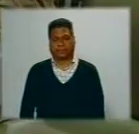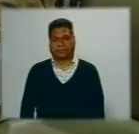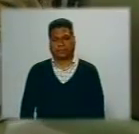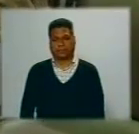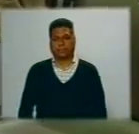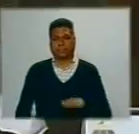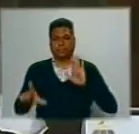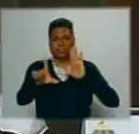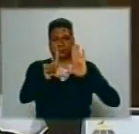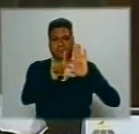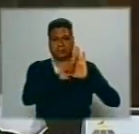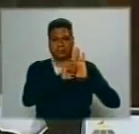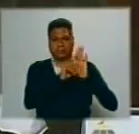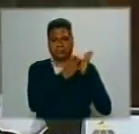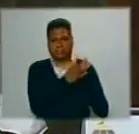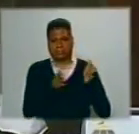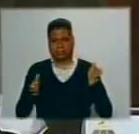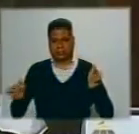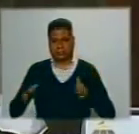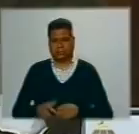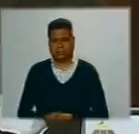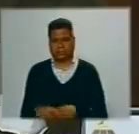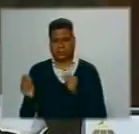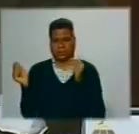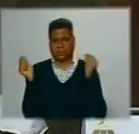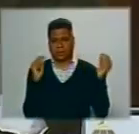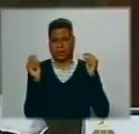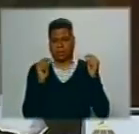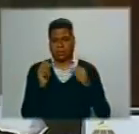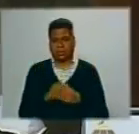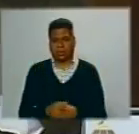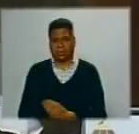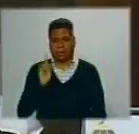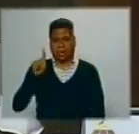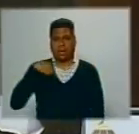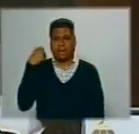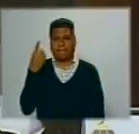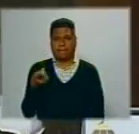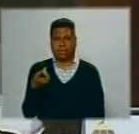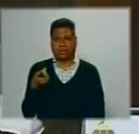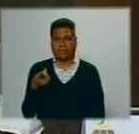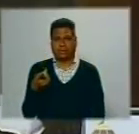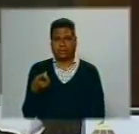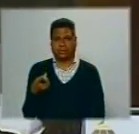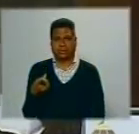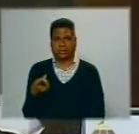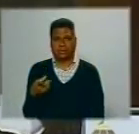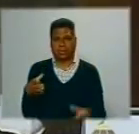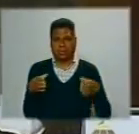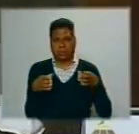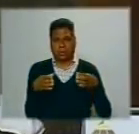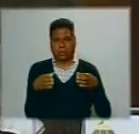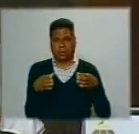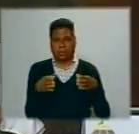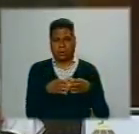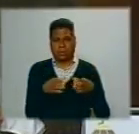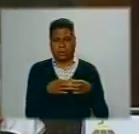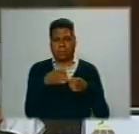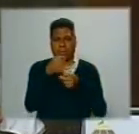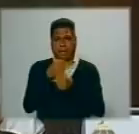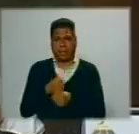la vamos a continuar discutiendo en la próxima sesión. Vamos a esperar un poquito